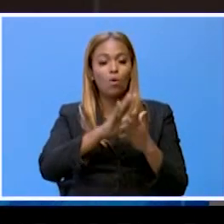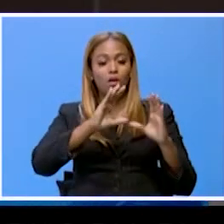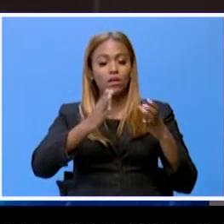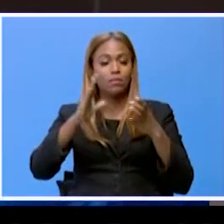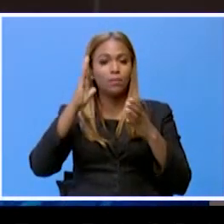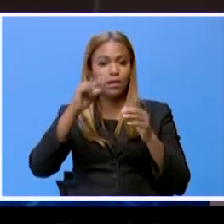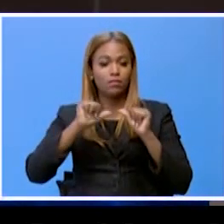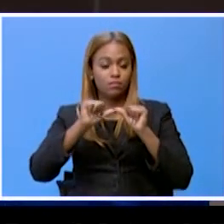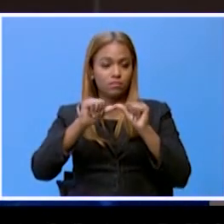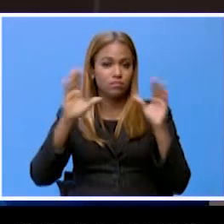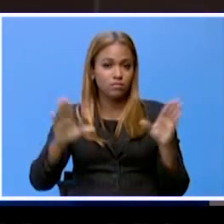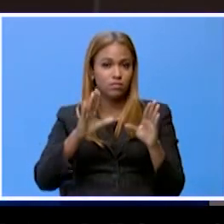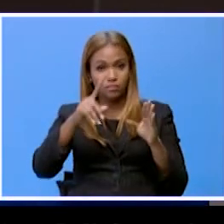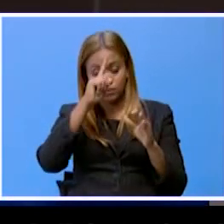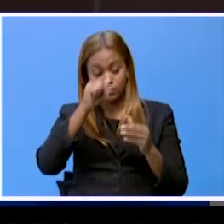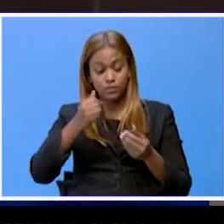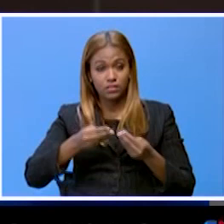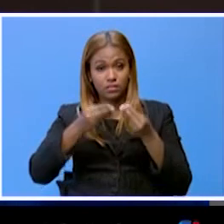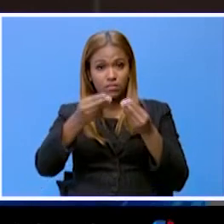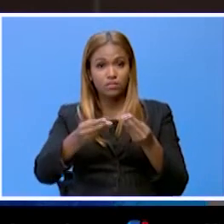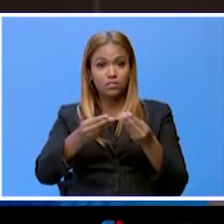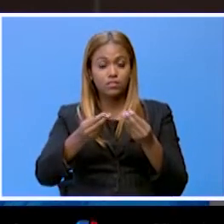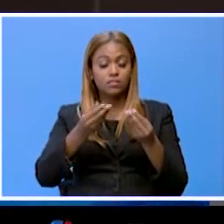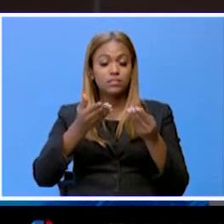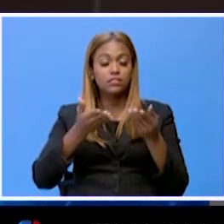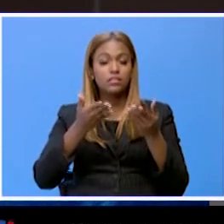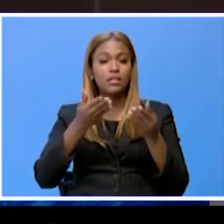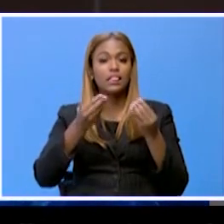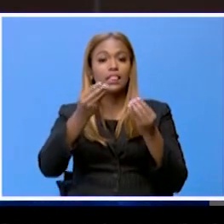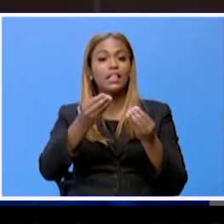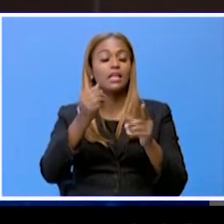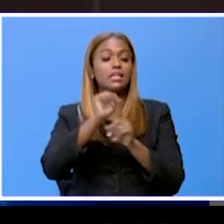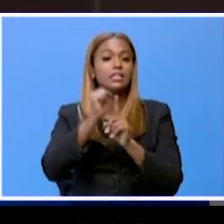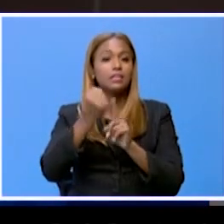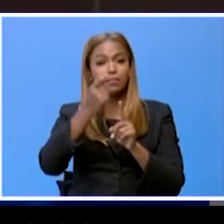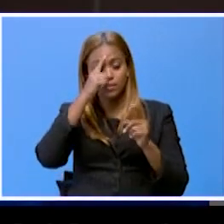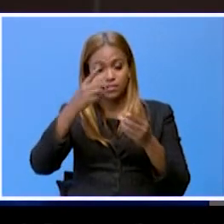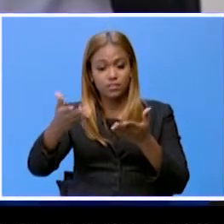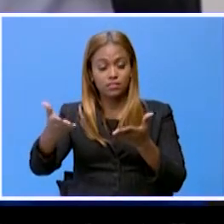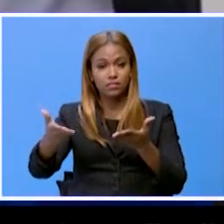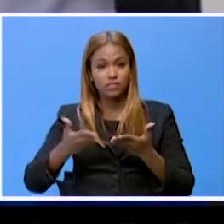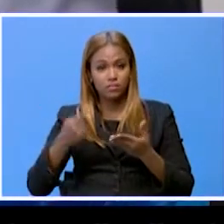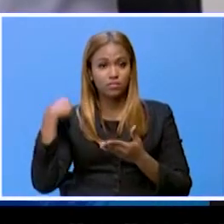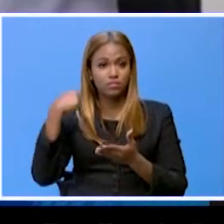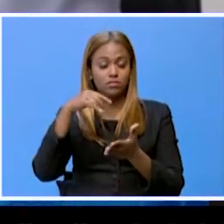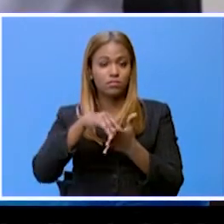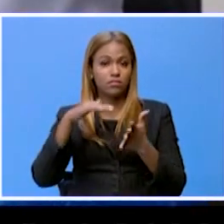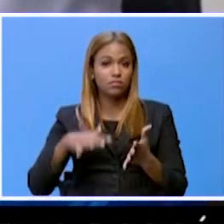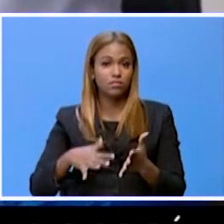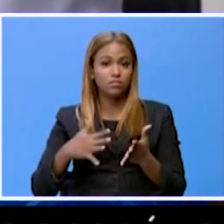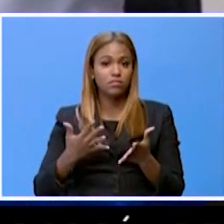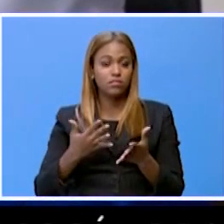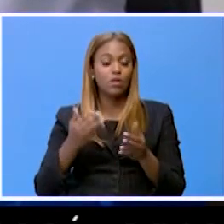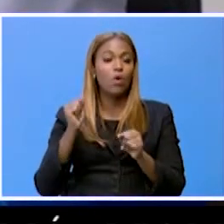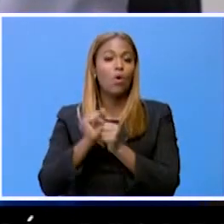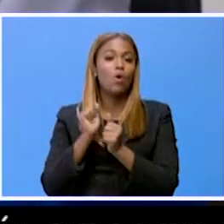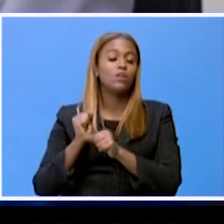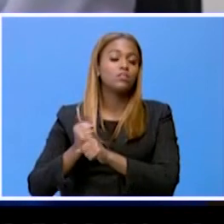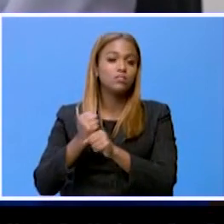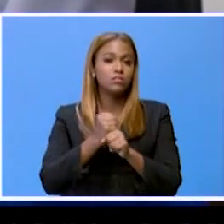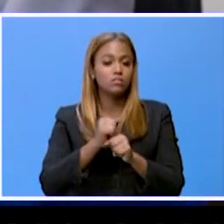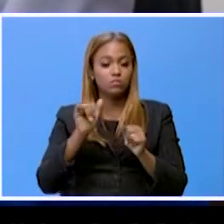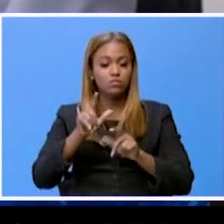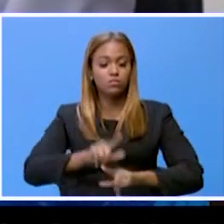siendo intervenidos para garantizar dejarlos en condiciones de recibir a nuestros estudiantes con seguridad y